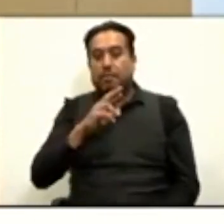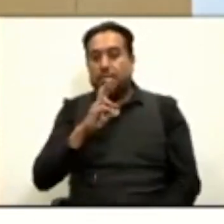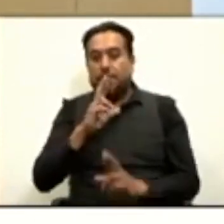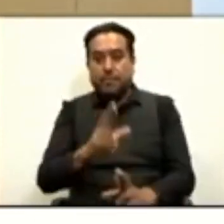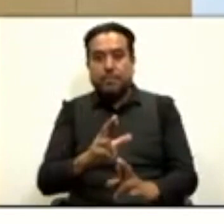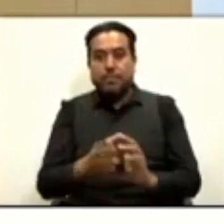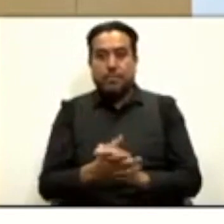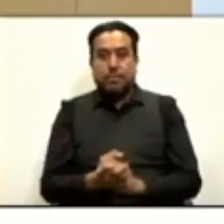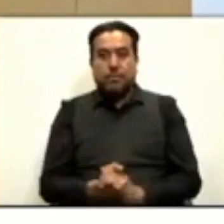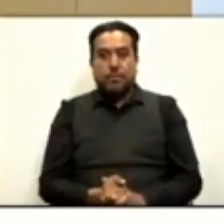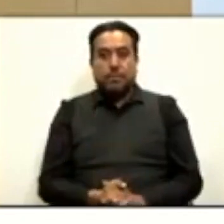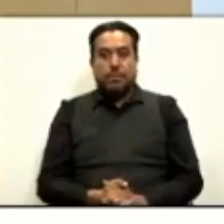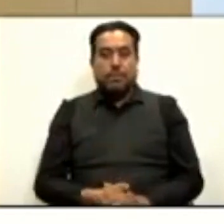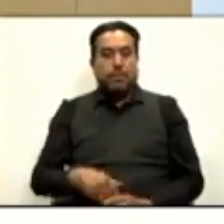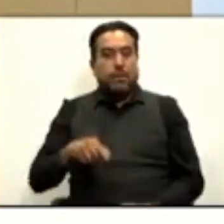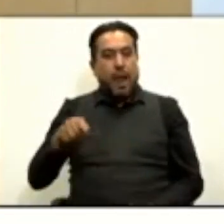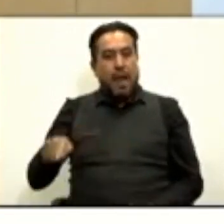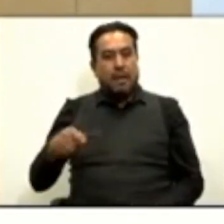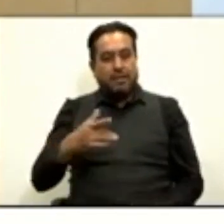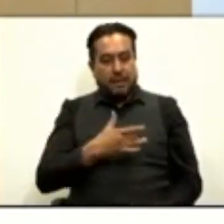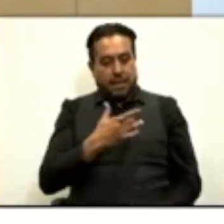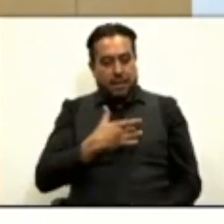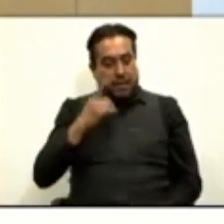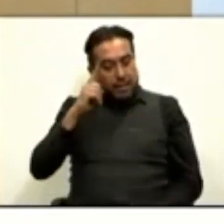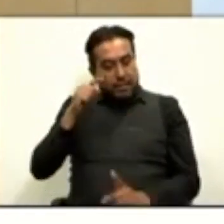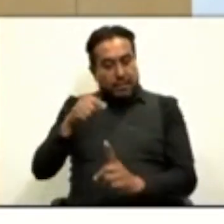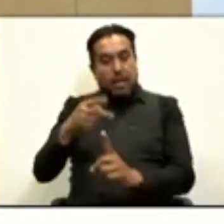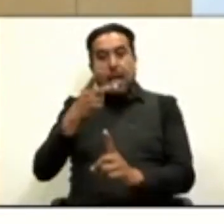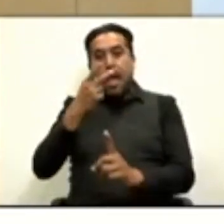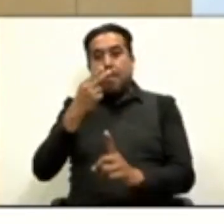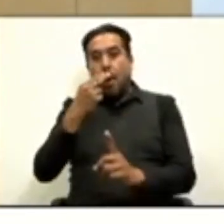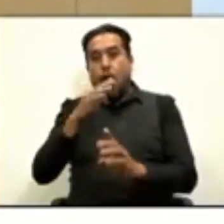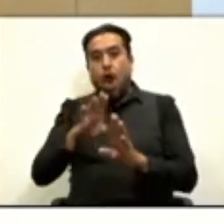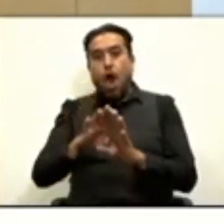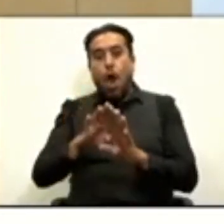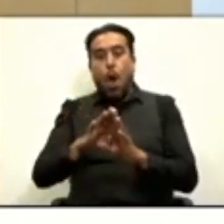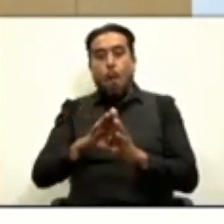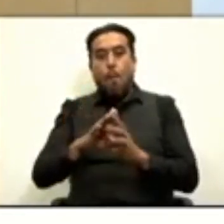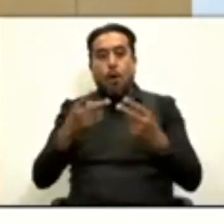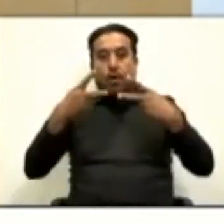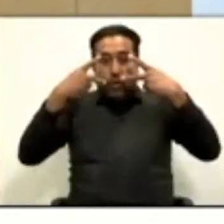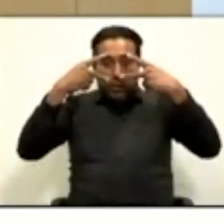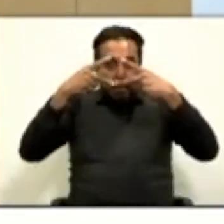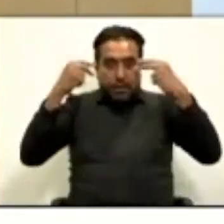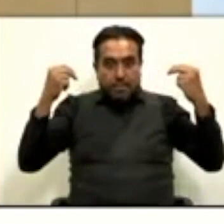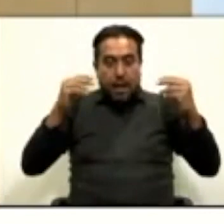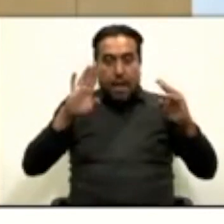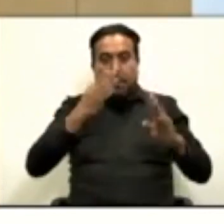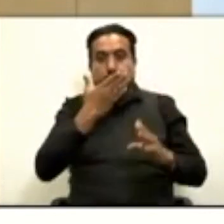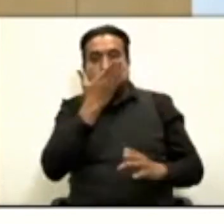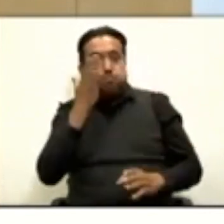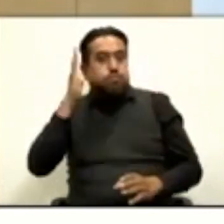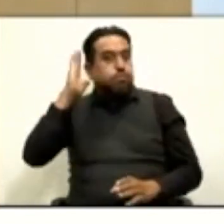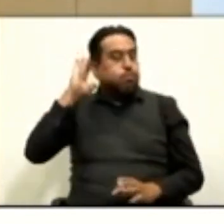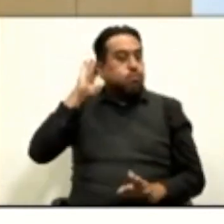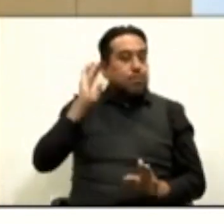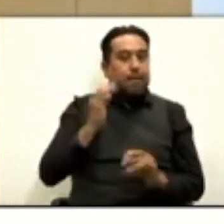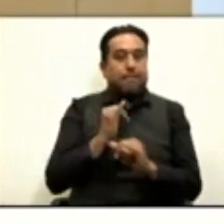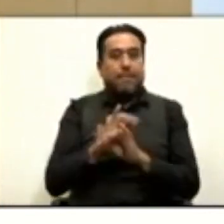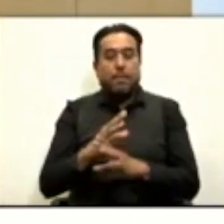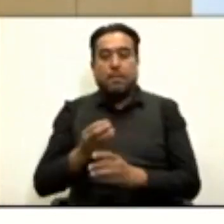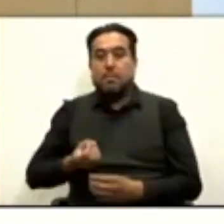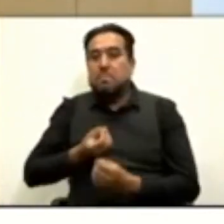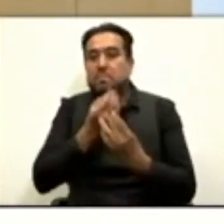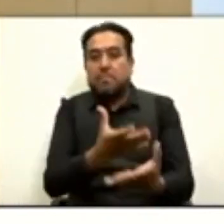más preocupado en intentar maquillar una realidad en la de ofrecer información